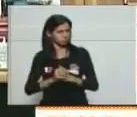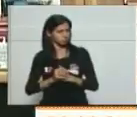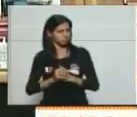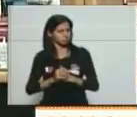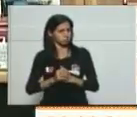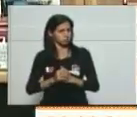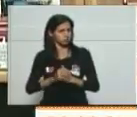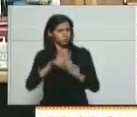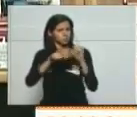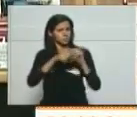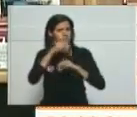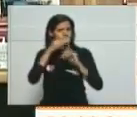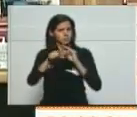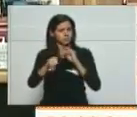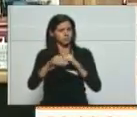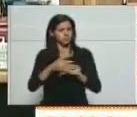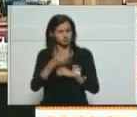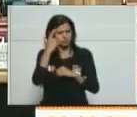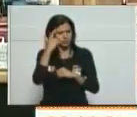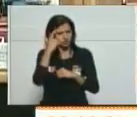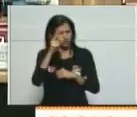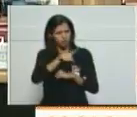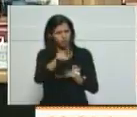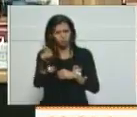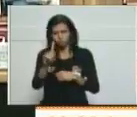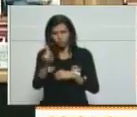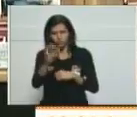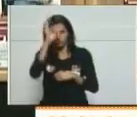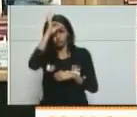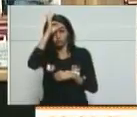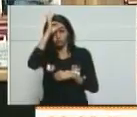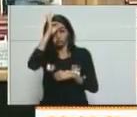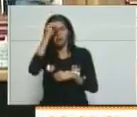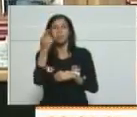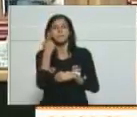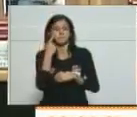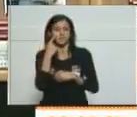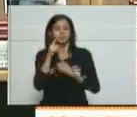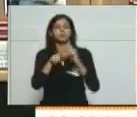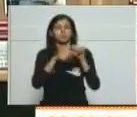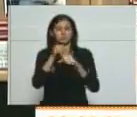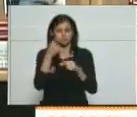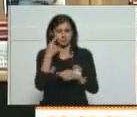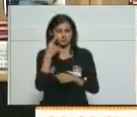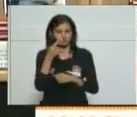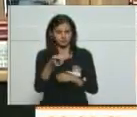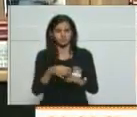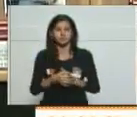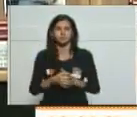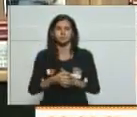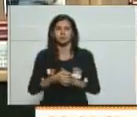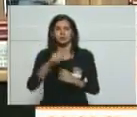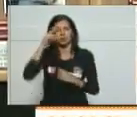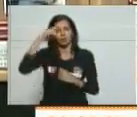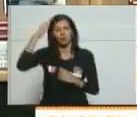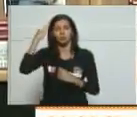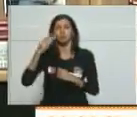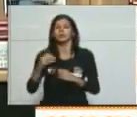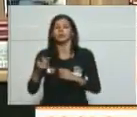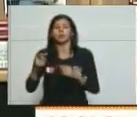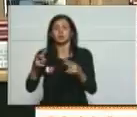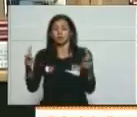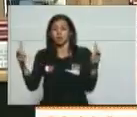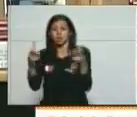Con un Twitter. ¿Ustedes sabían eso? ¿No lo sabían? Revisen los Twitter, pues. Ramos Alú dice, la rueda de prensa que